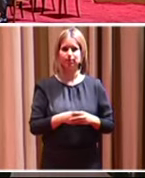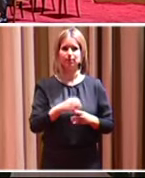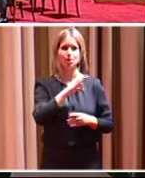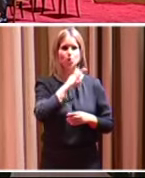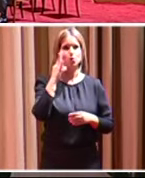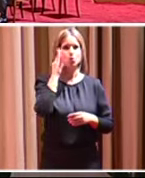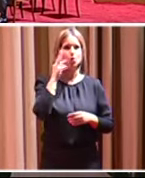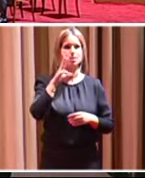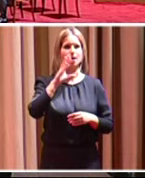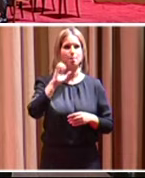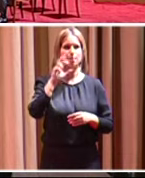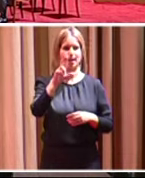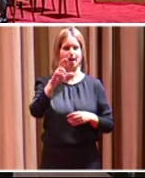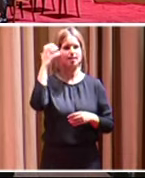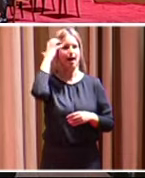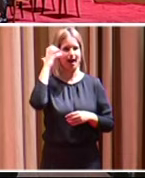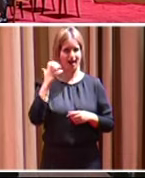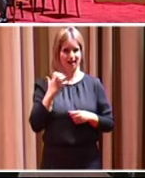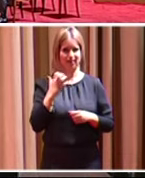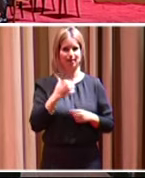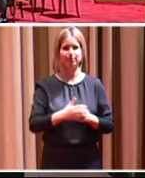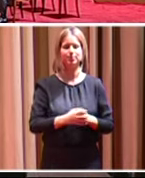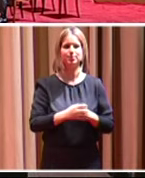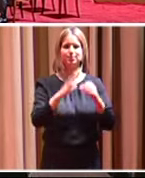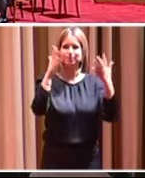Doña Pilar Aranda Ramírez.